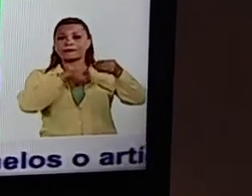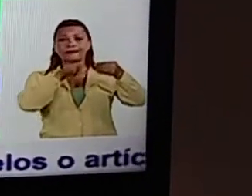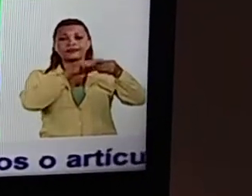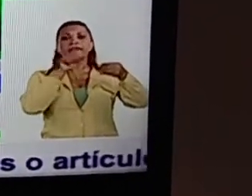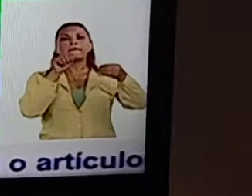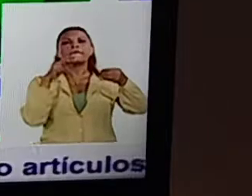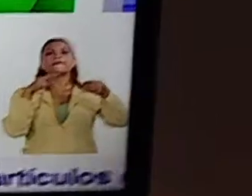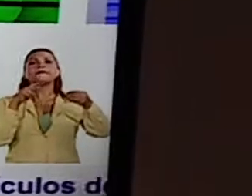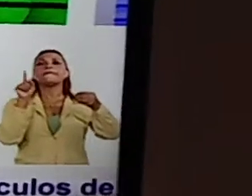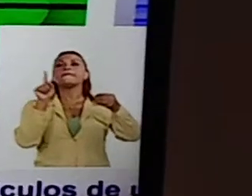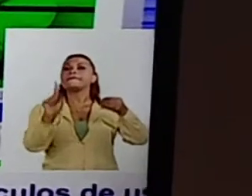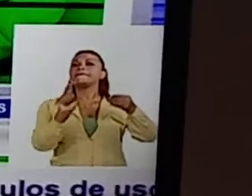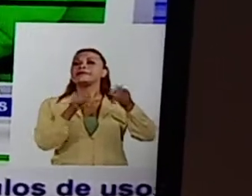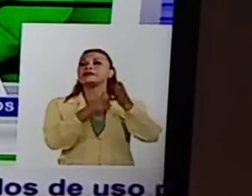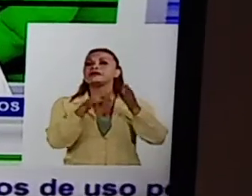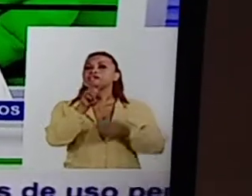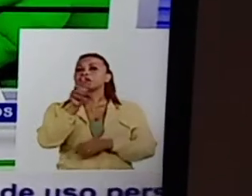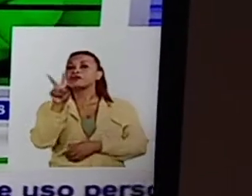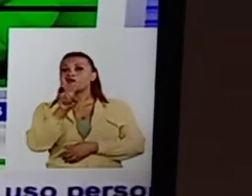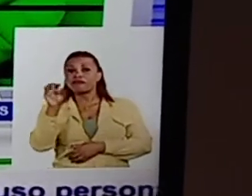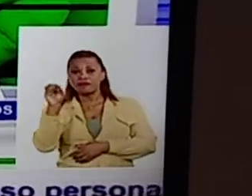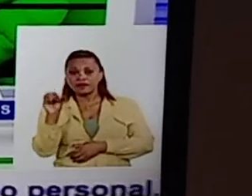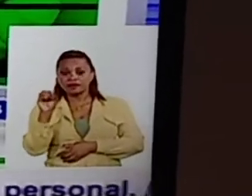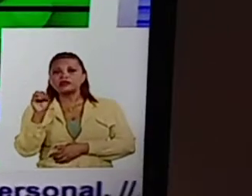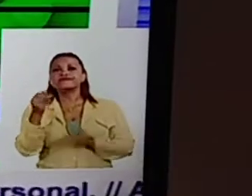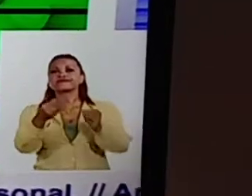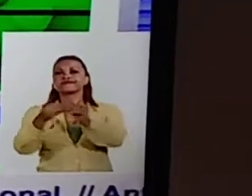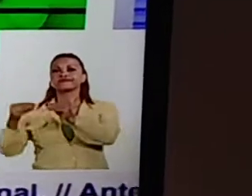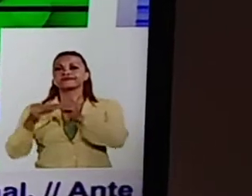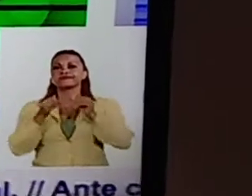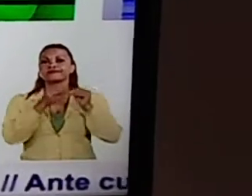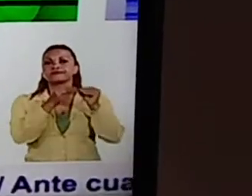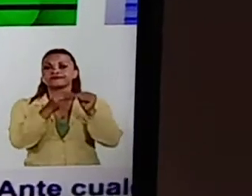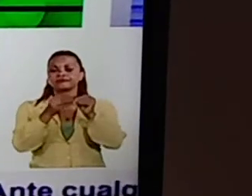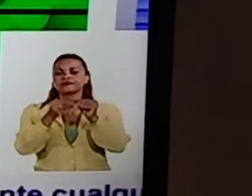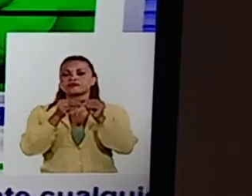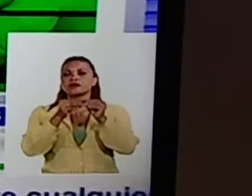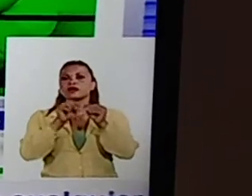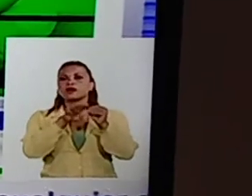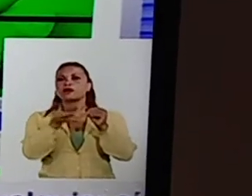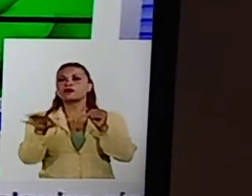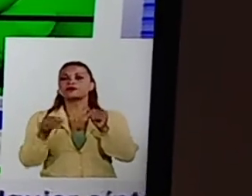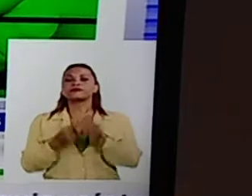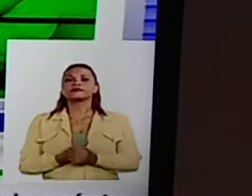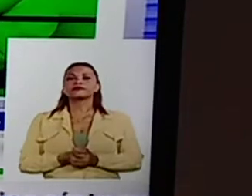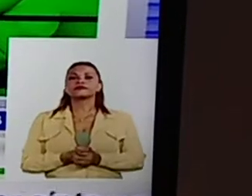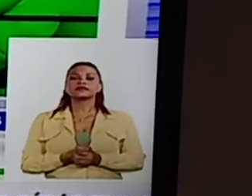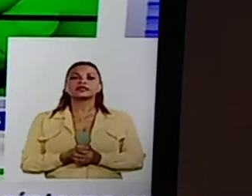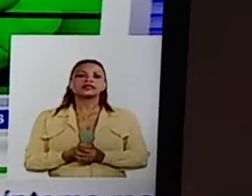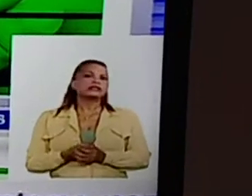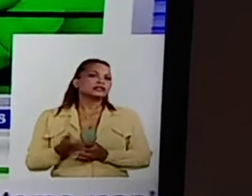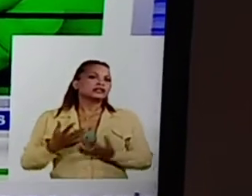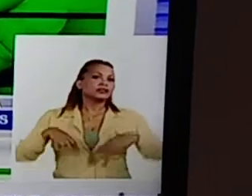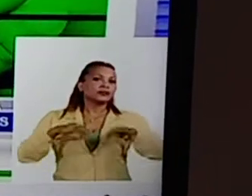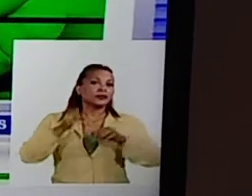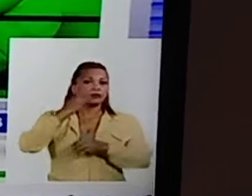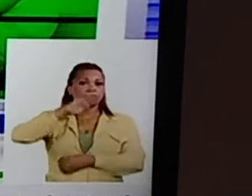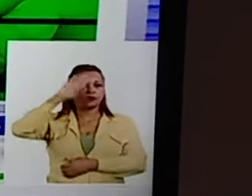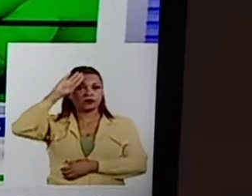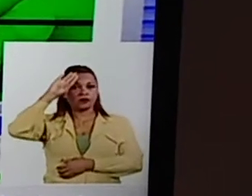1.220 como consecuencia de la transmisión autóctona de la enfermedad, comportamiento que tiene nuestro país desde